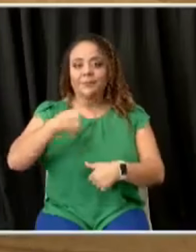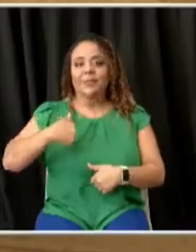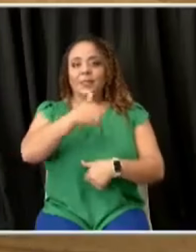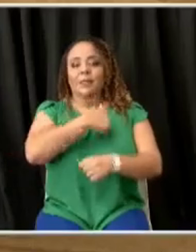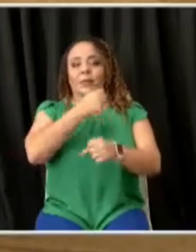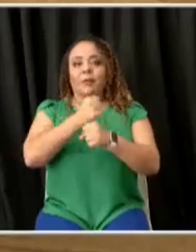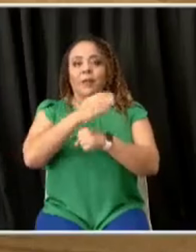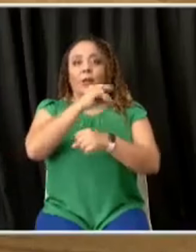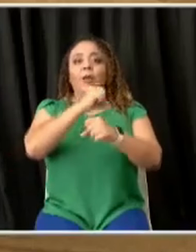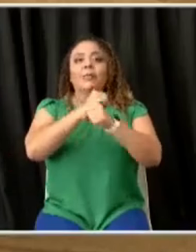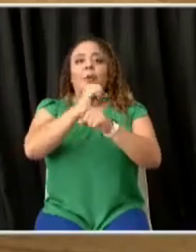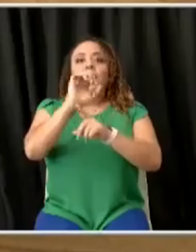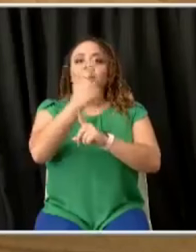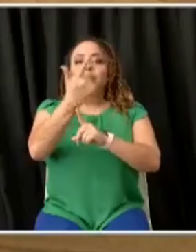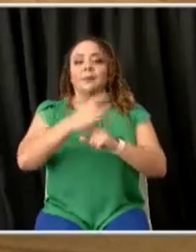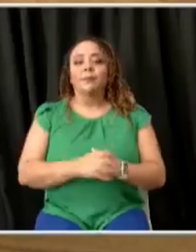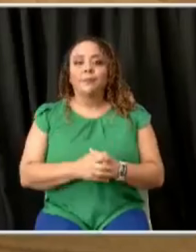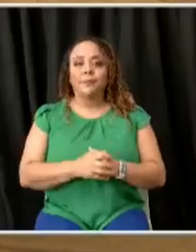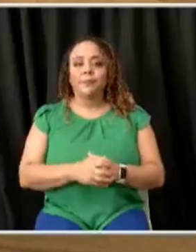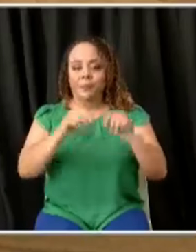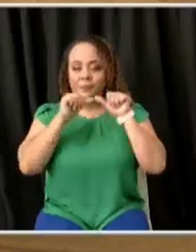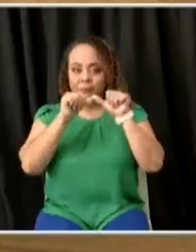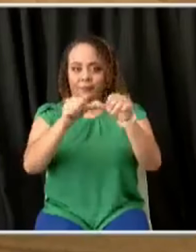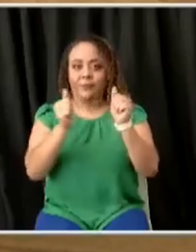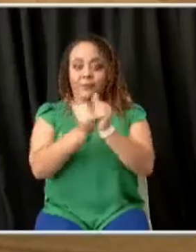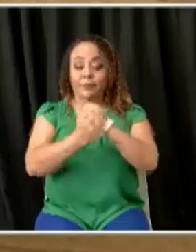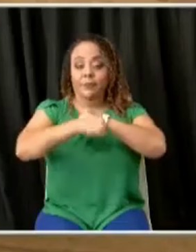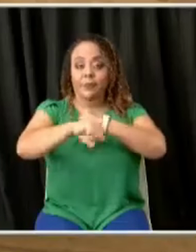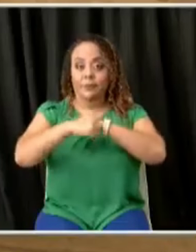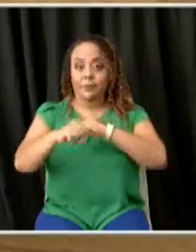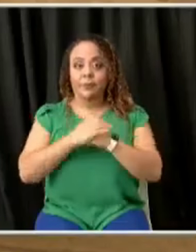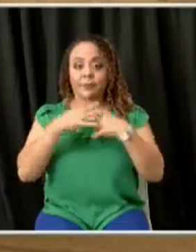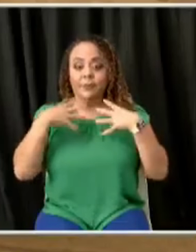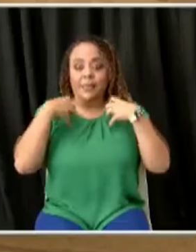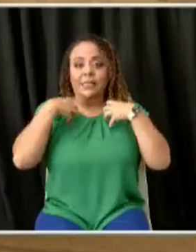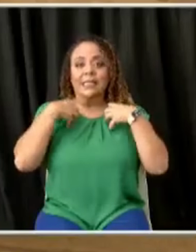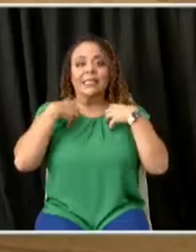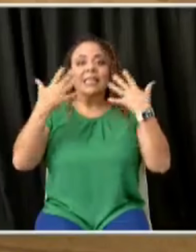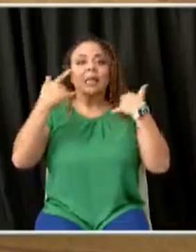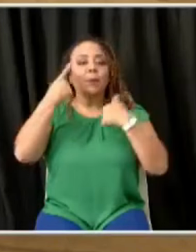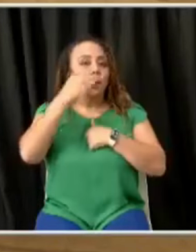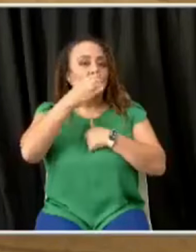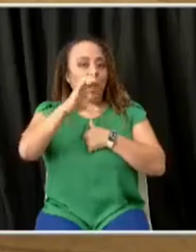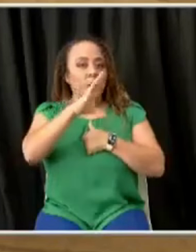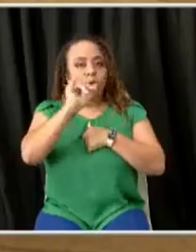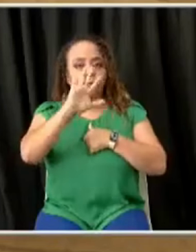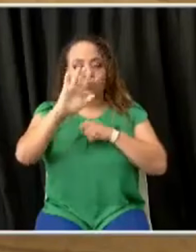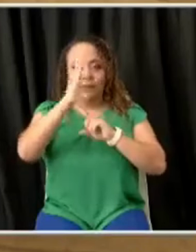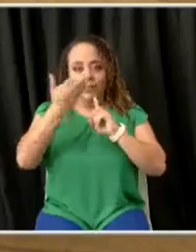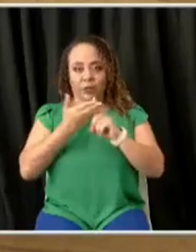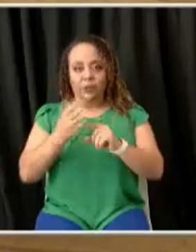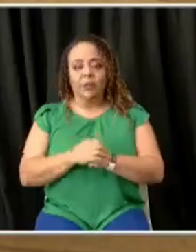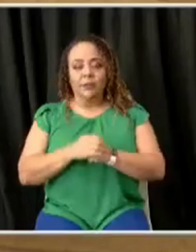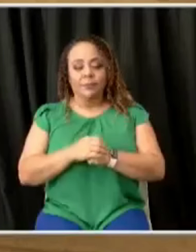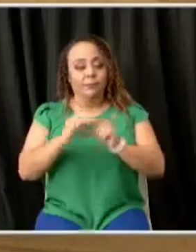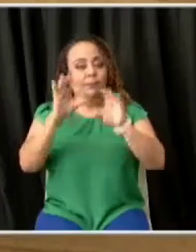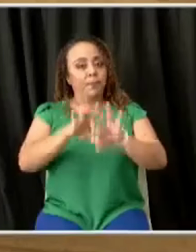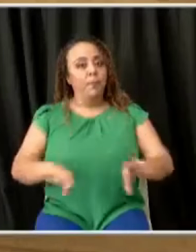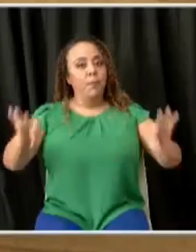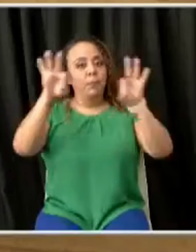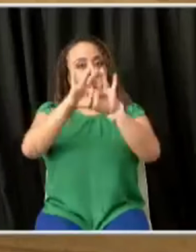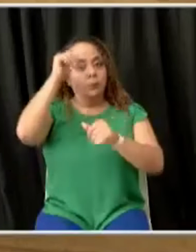de Trabajo y Seguridad Social. Continuamos con la campaña de estrés térmico por calor y sus afectaciones. Es